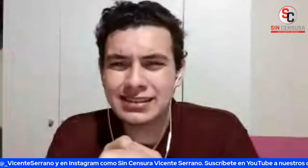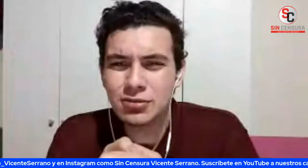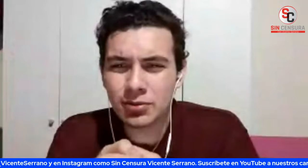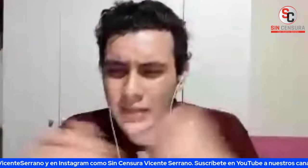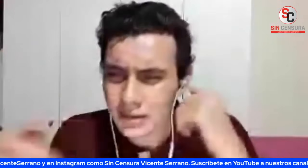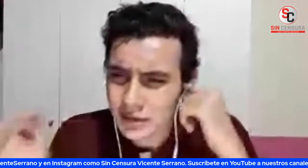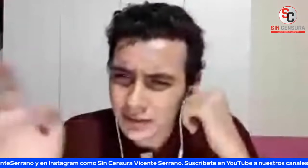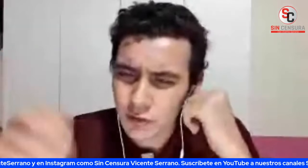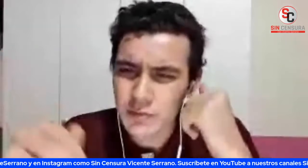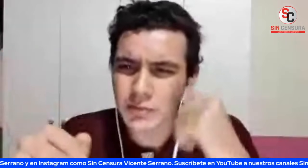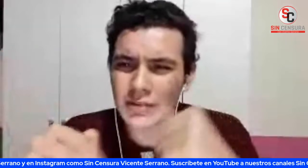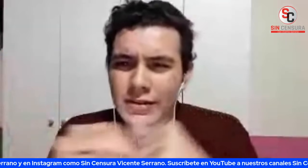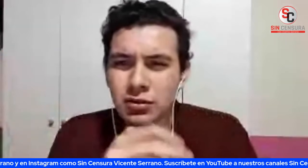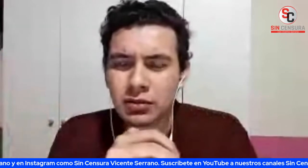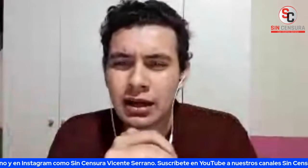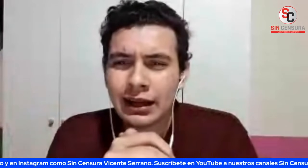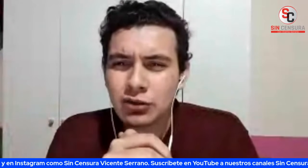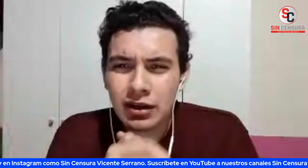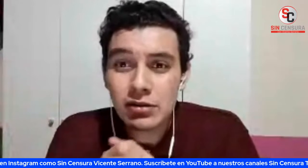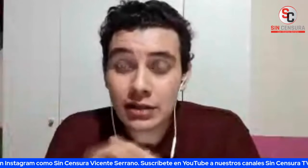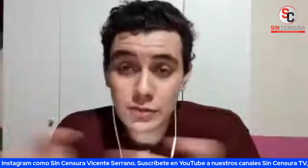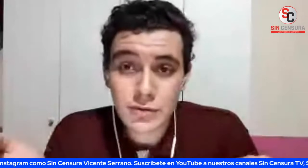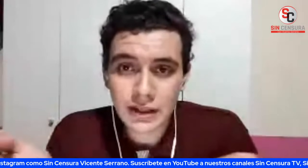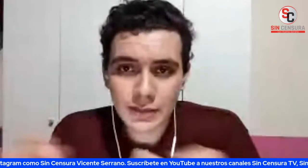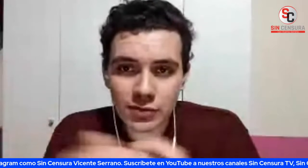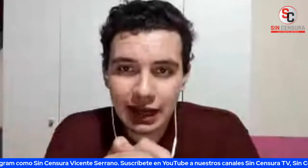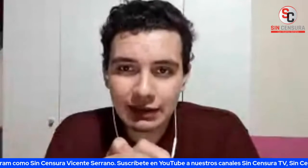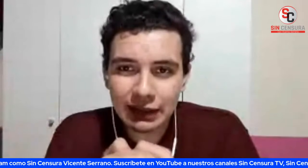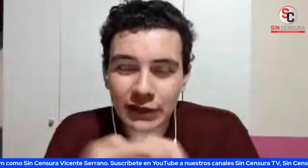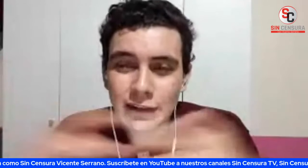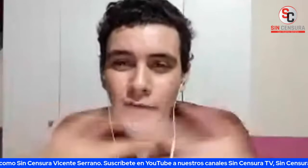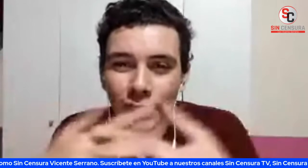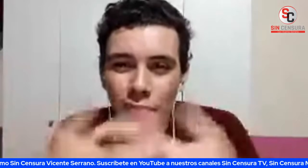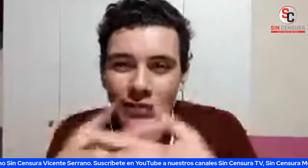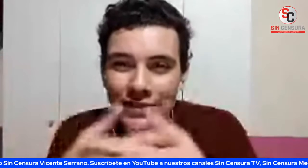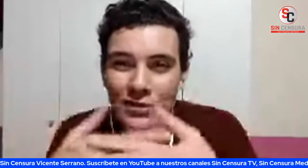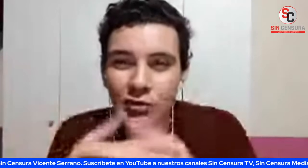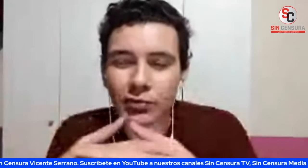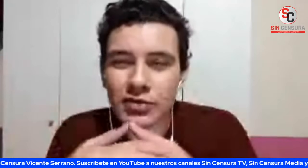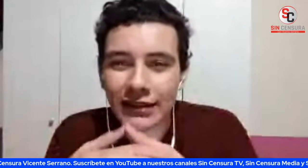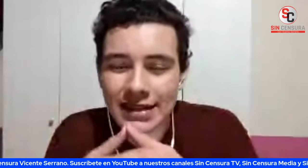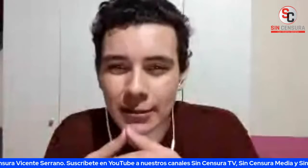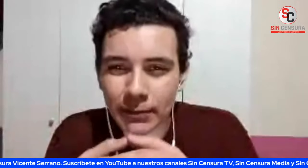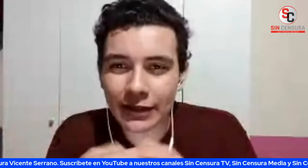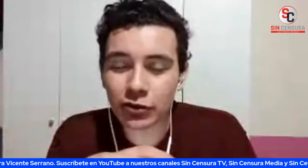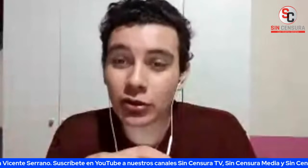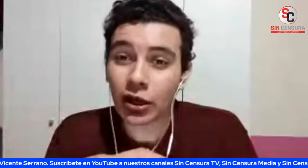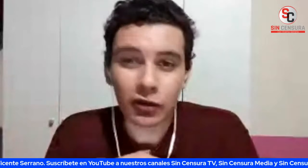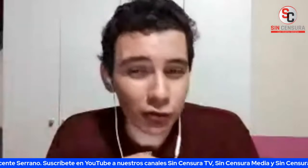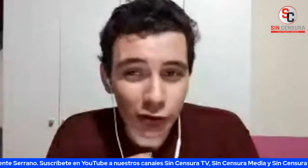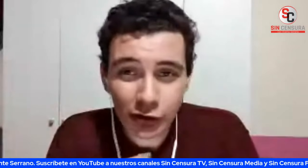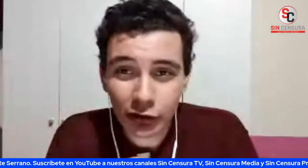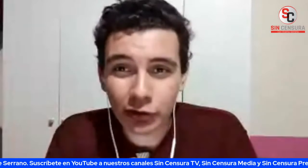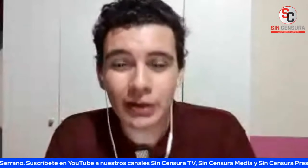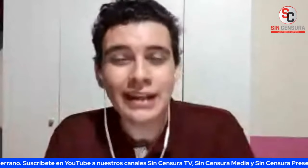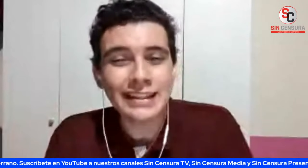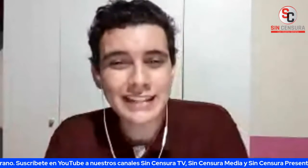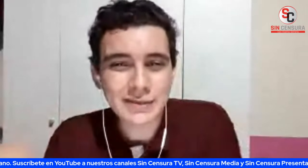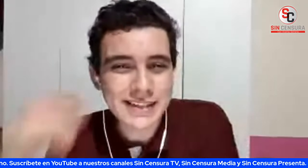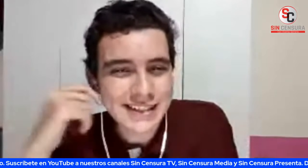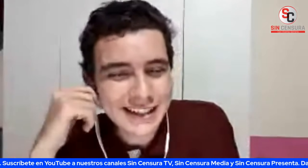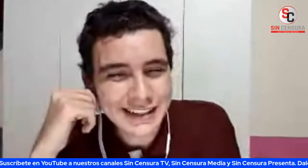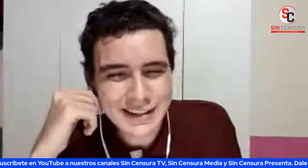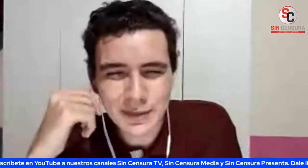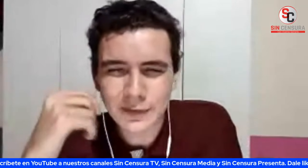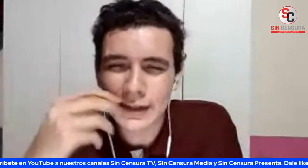sea subordinado de Reforma, Univisión, yo creo que eso es lo que él buscaba, una confrontación, buscaba ese pleito, no lo logró, y